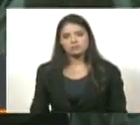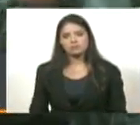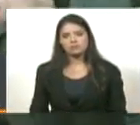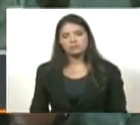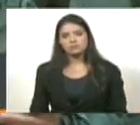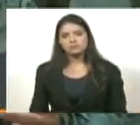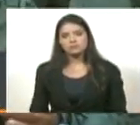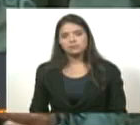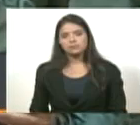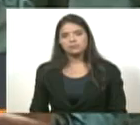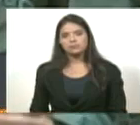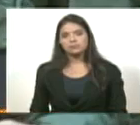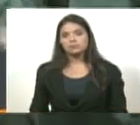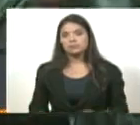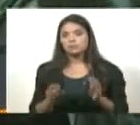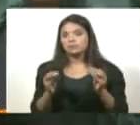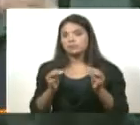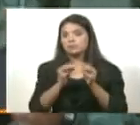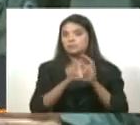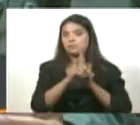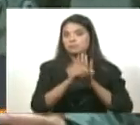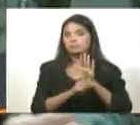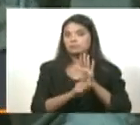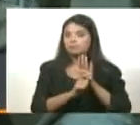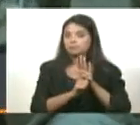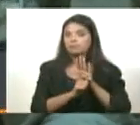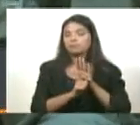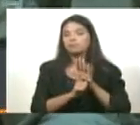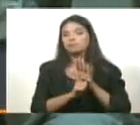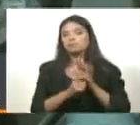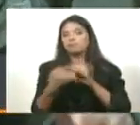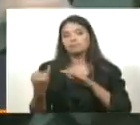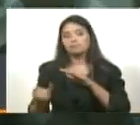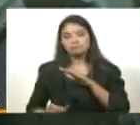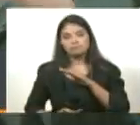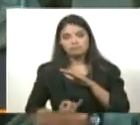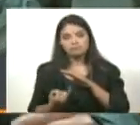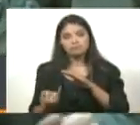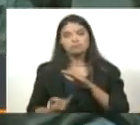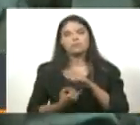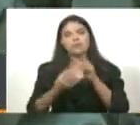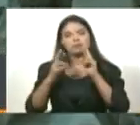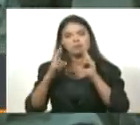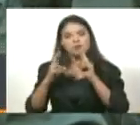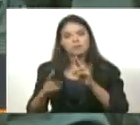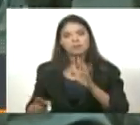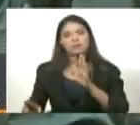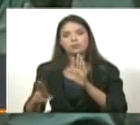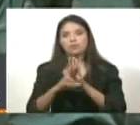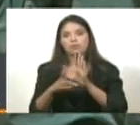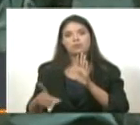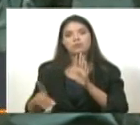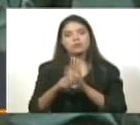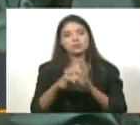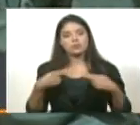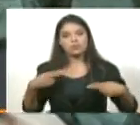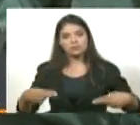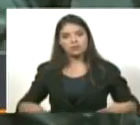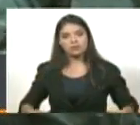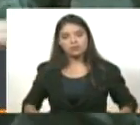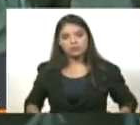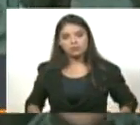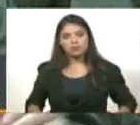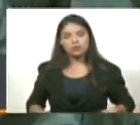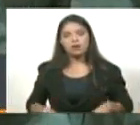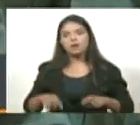en la constitucionalidad, en la institucionalidad, en el respeto a los derechos humanos, en